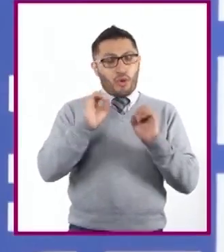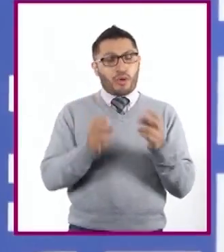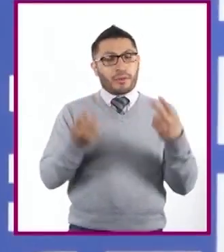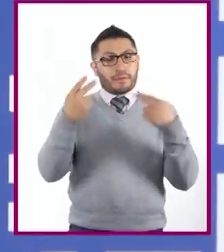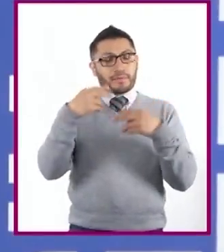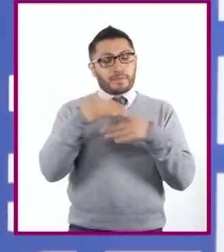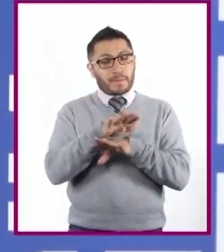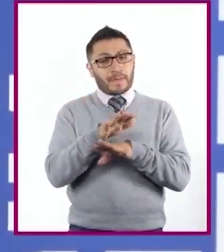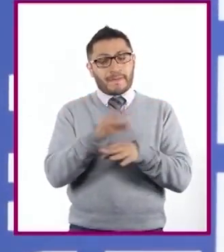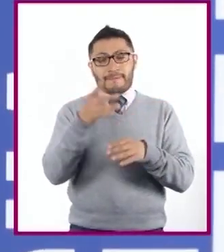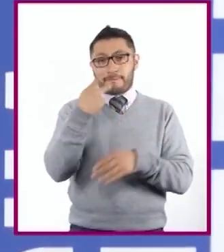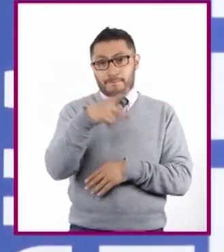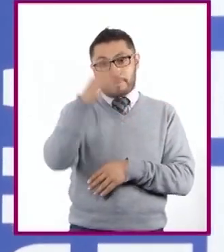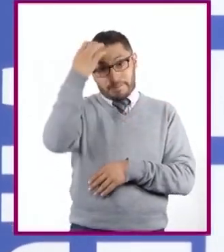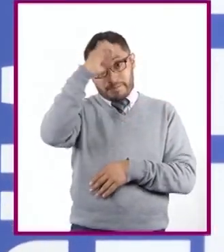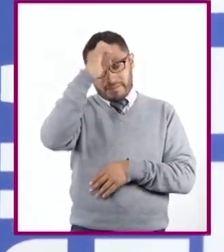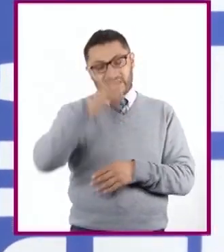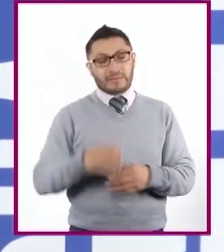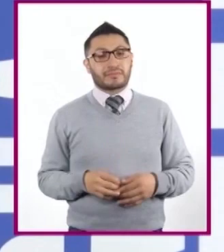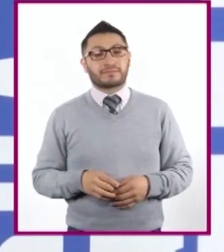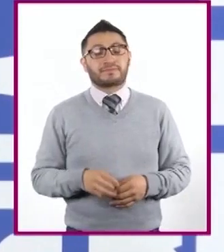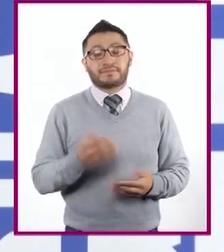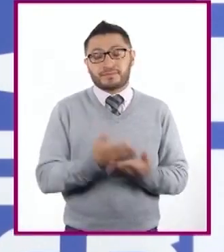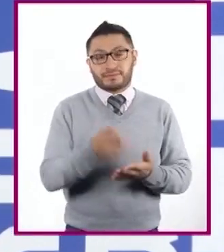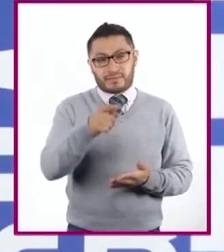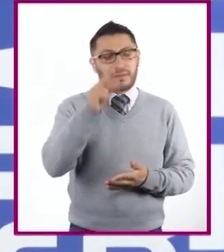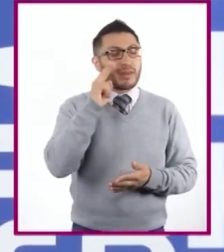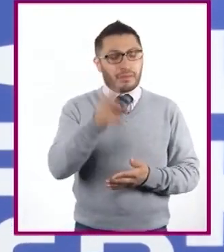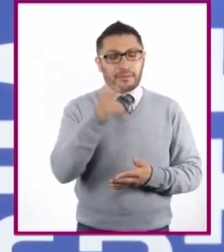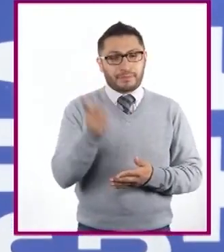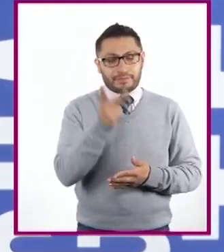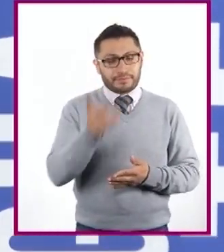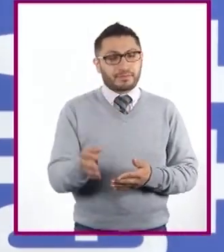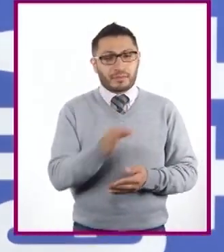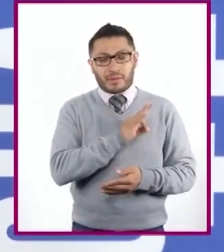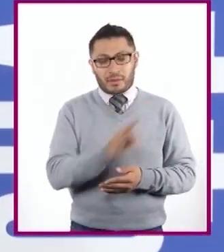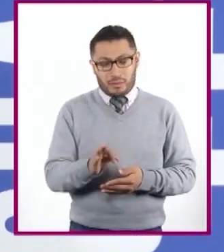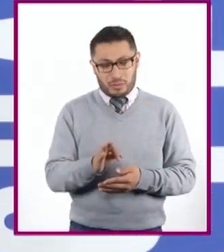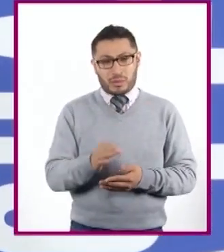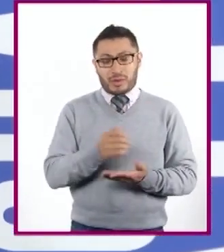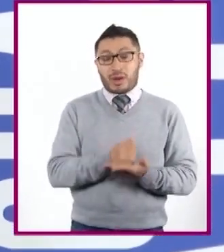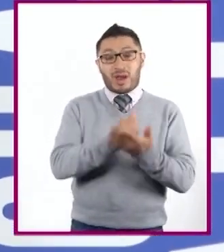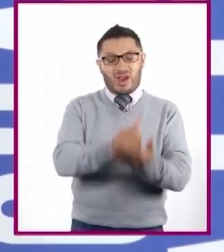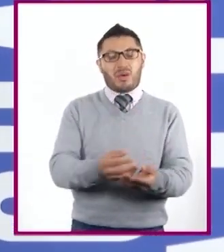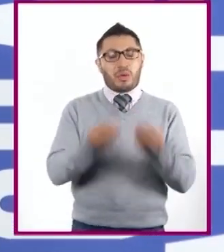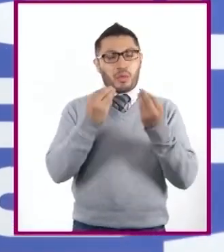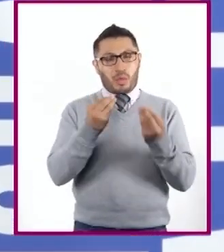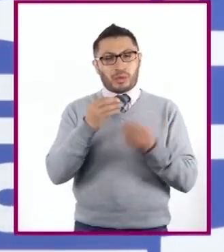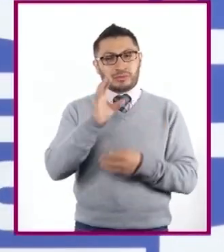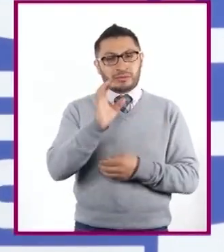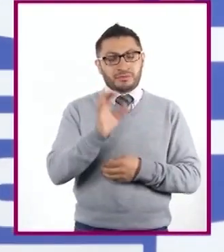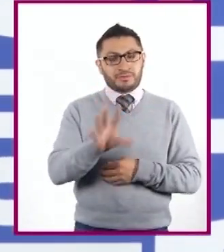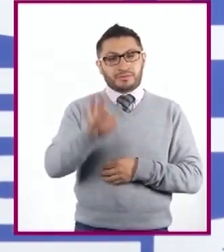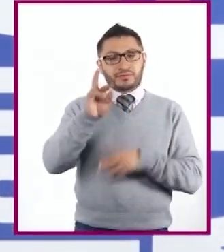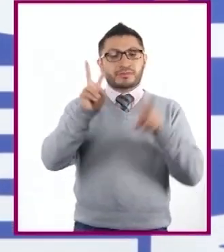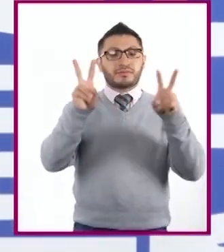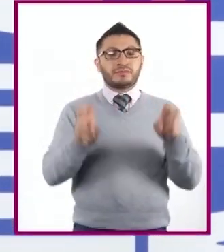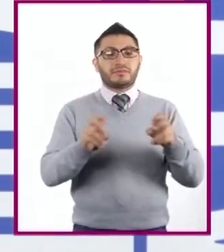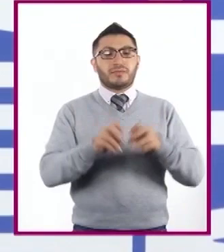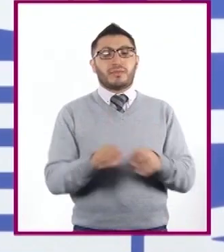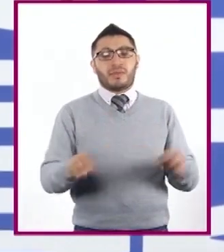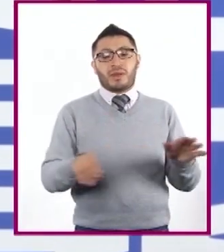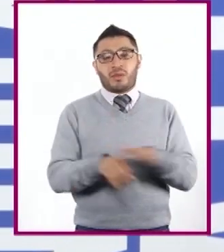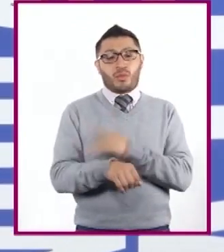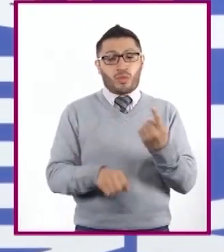personales. Ahora que plantea esas preguntas, profesora, creo que pueden ayudar mucho al momento de delimitar un tema, porque